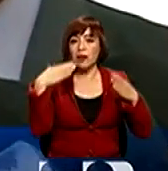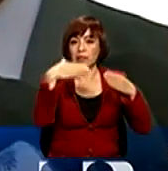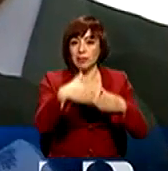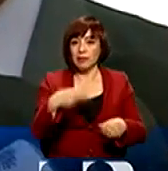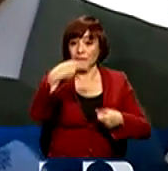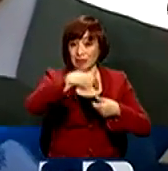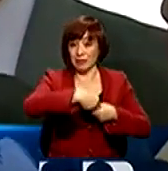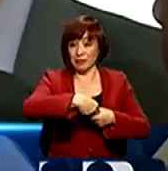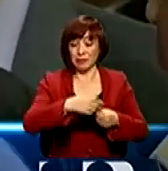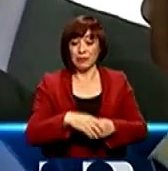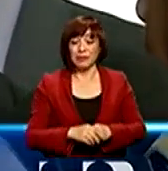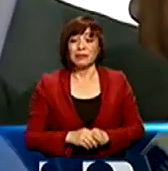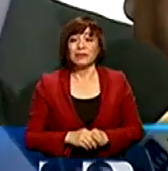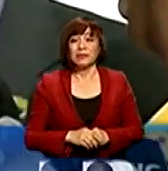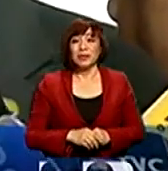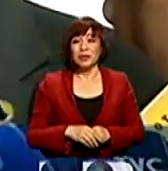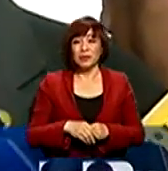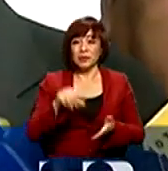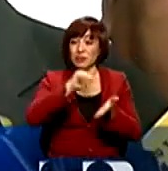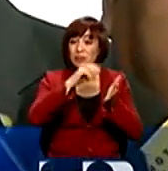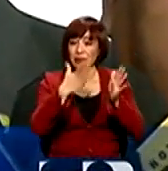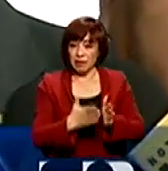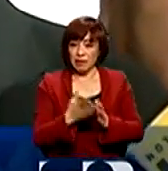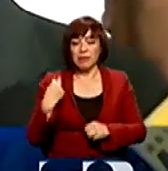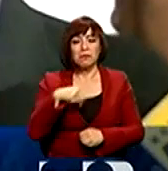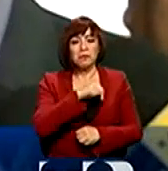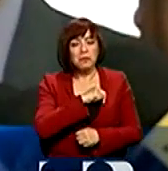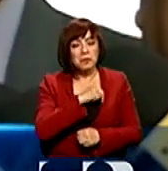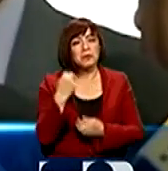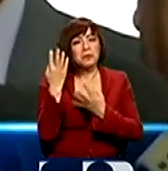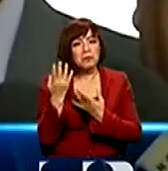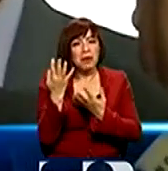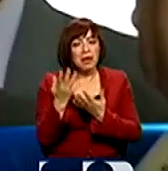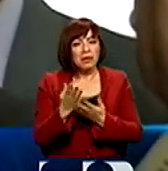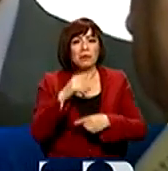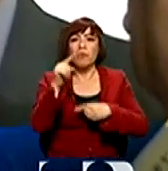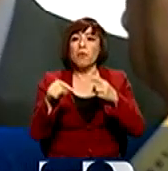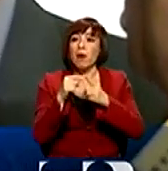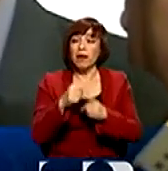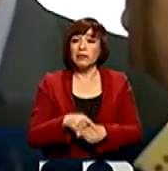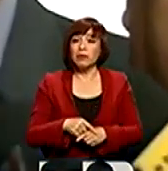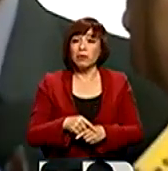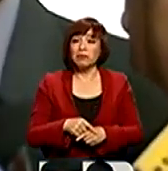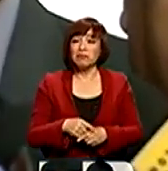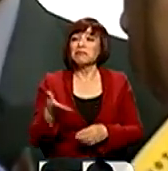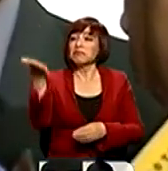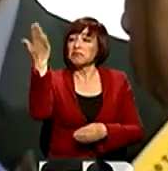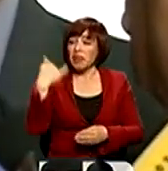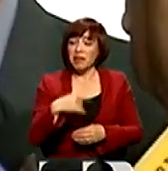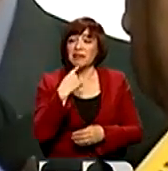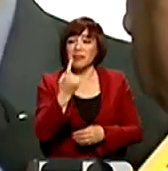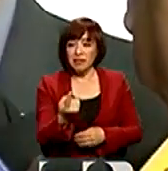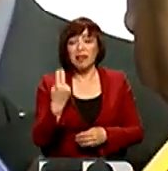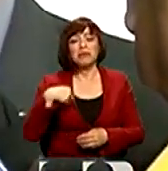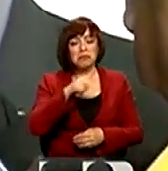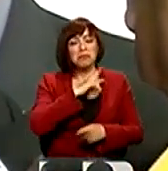Participación Ciudadana. En ese sentido, nosotros estaremos prestos cuando la justicia nos llame en función de cómo se dé en el